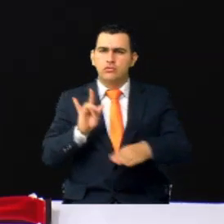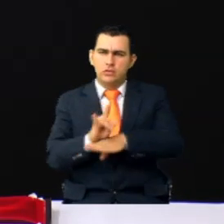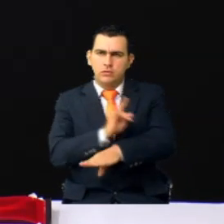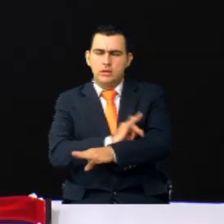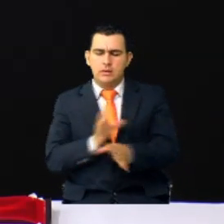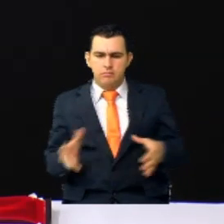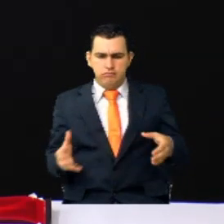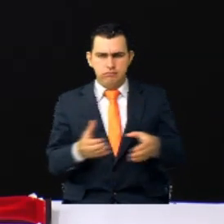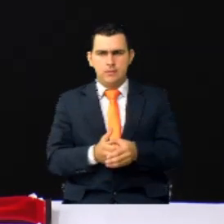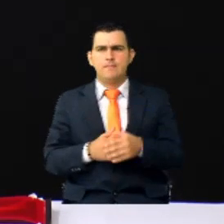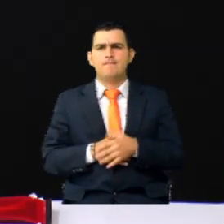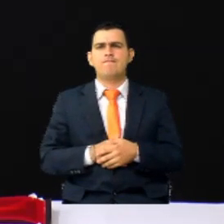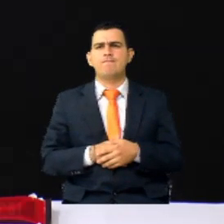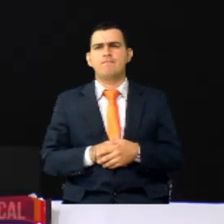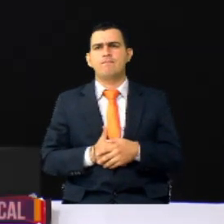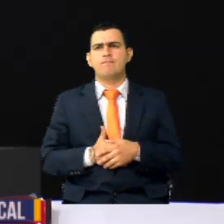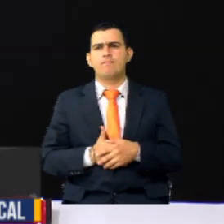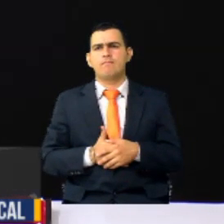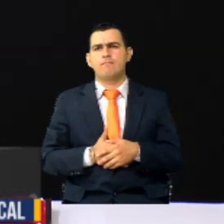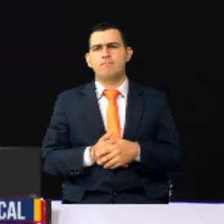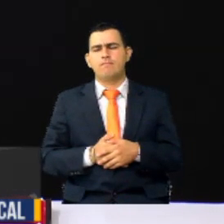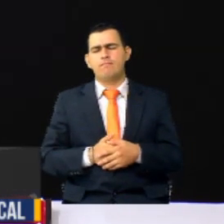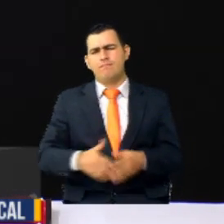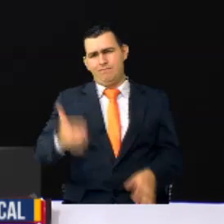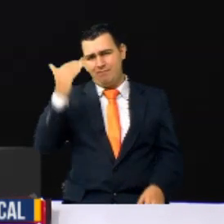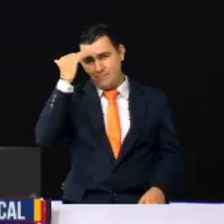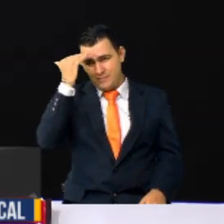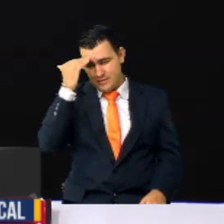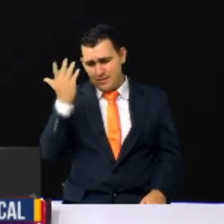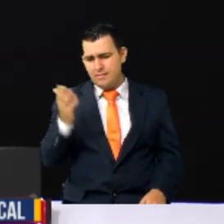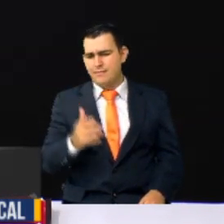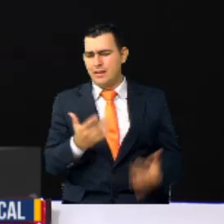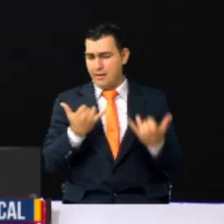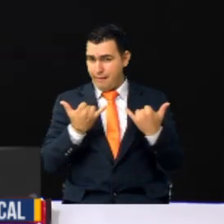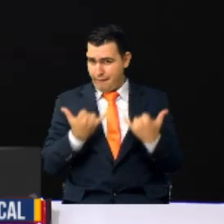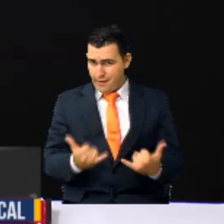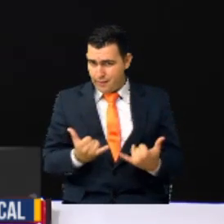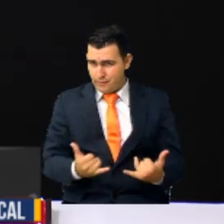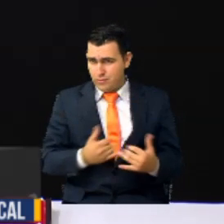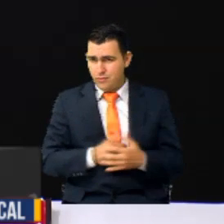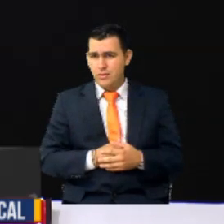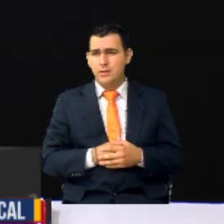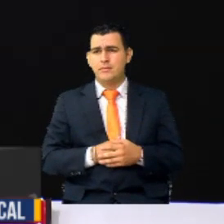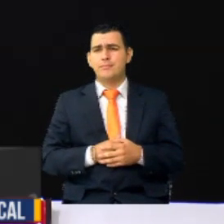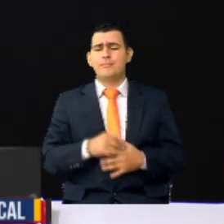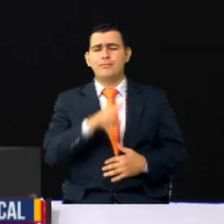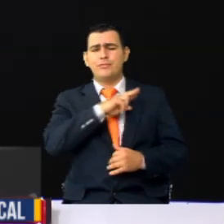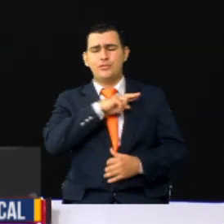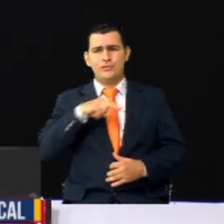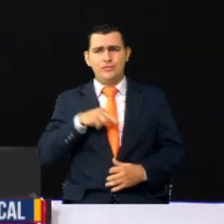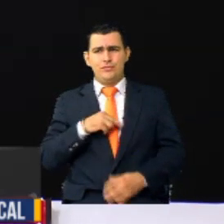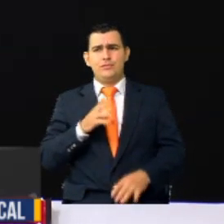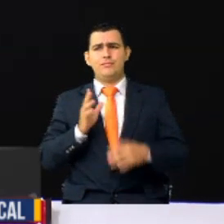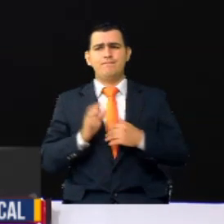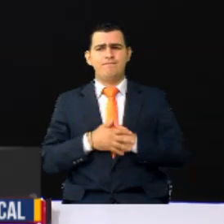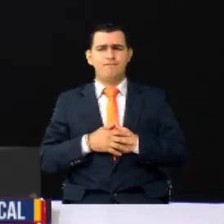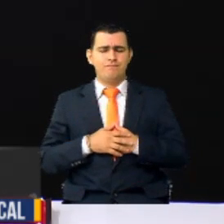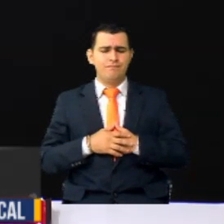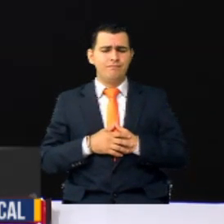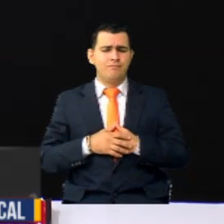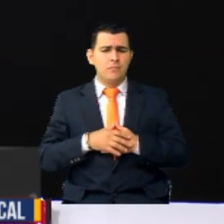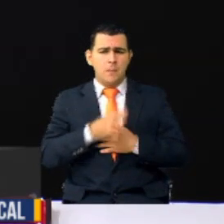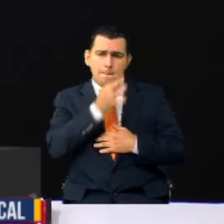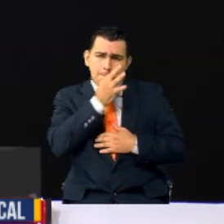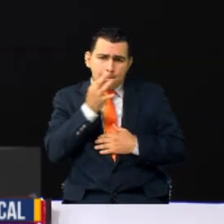Yalit, efectivamente para nadie es un secreto lo que estamos viviendo en Barranca Bermeja. Yo he dicho en muchas